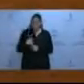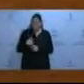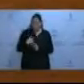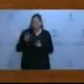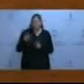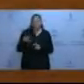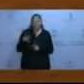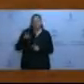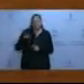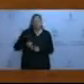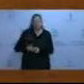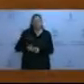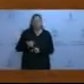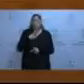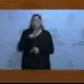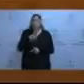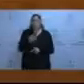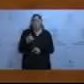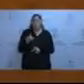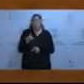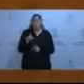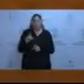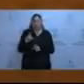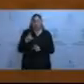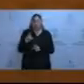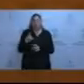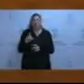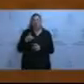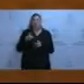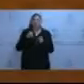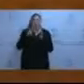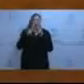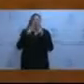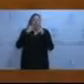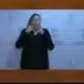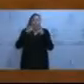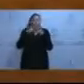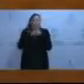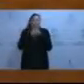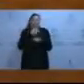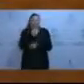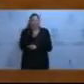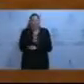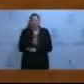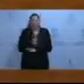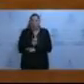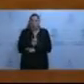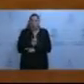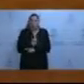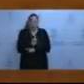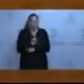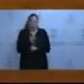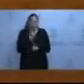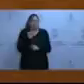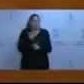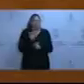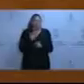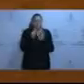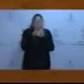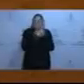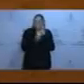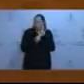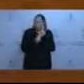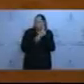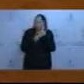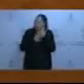que no estamos tan bien como usted dice. Y le paso a aclarar unos puntos que parece que